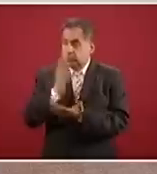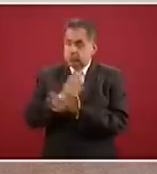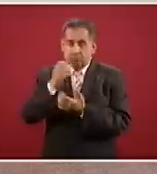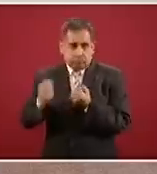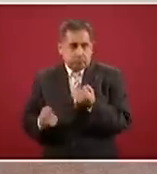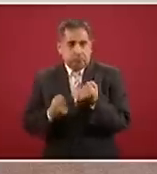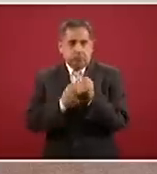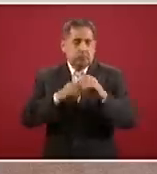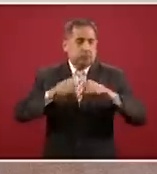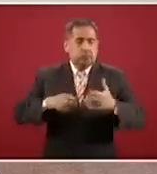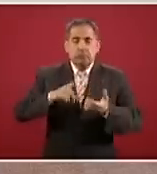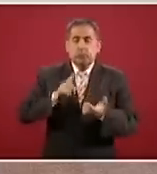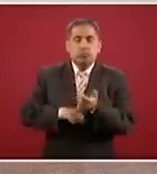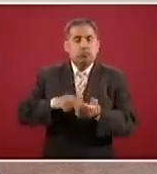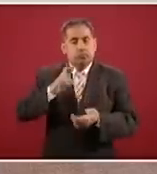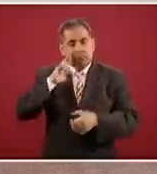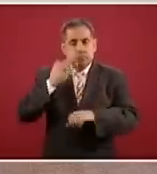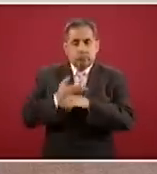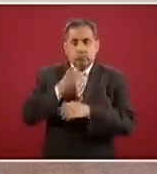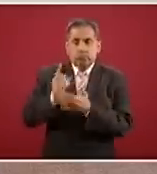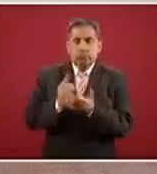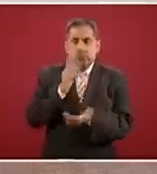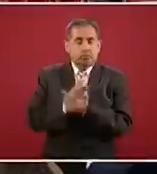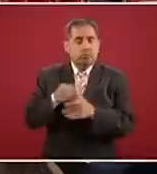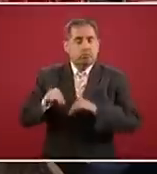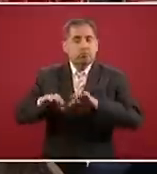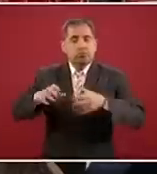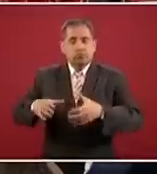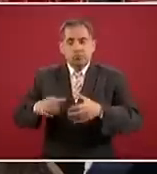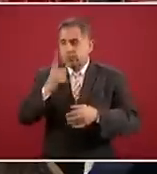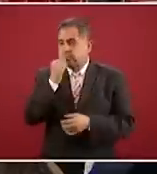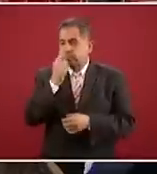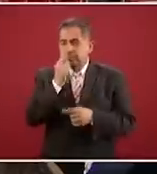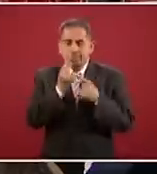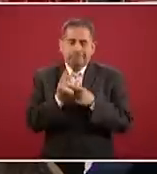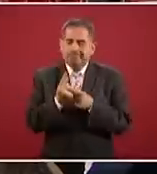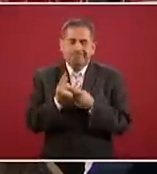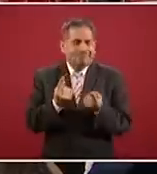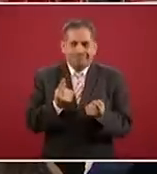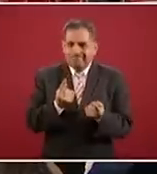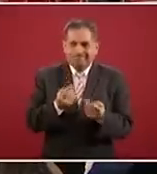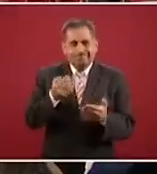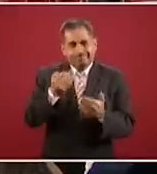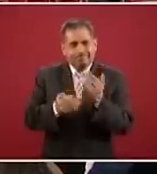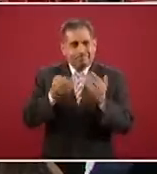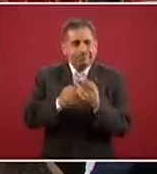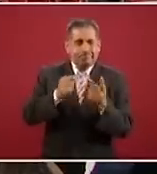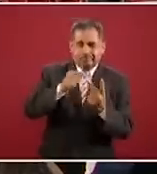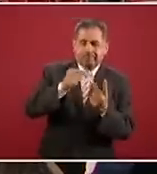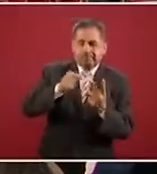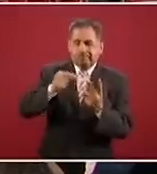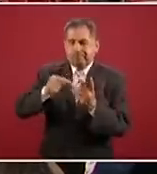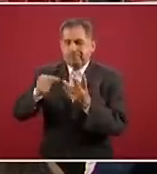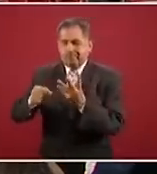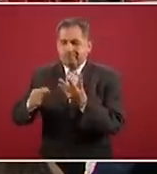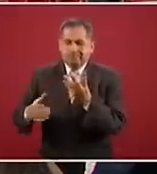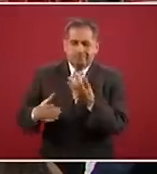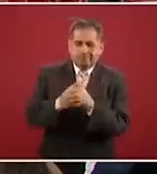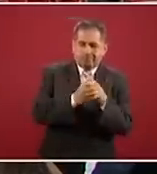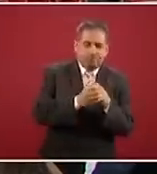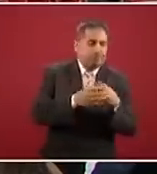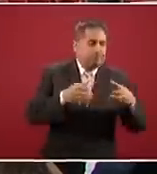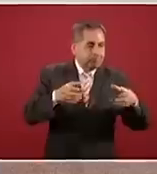sustentar exclusivamente en el trabajo policial. Hay muchas acciones complementarias que tienen